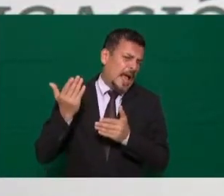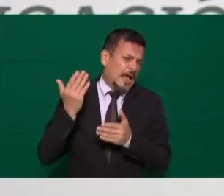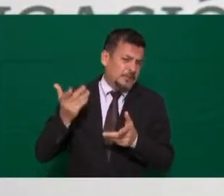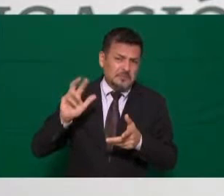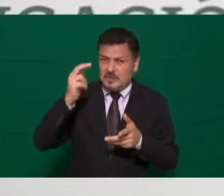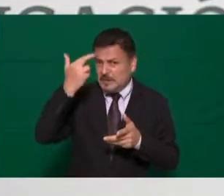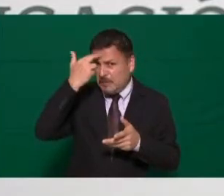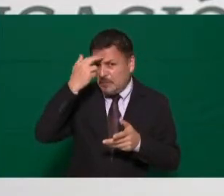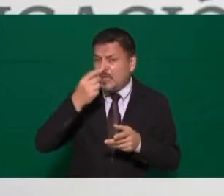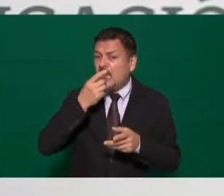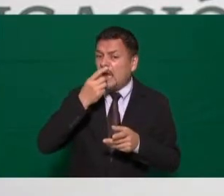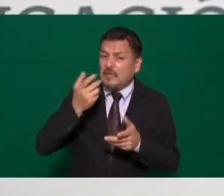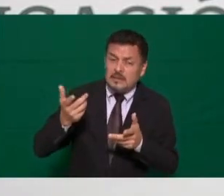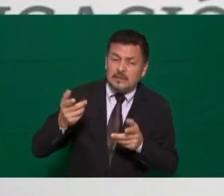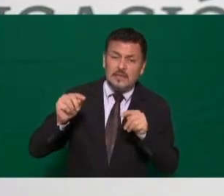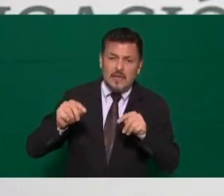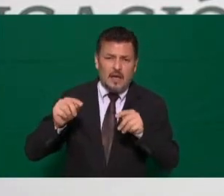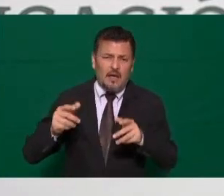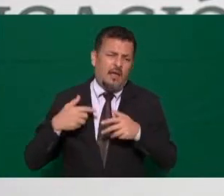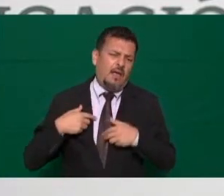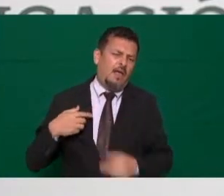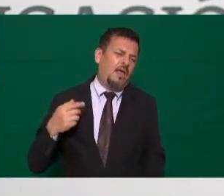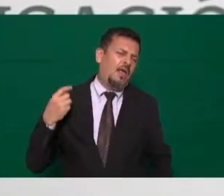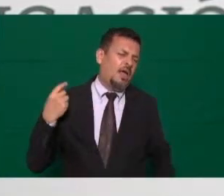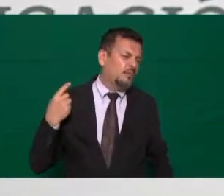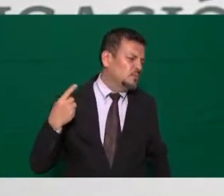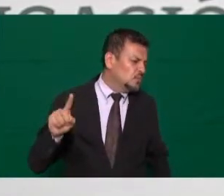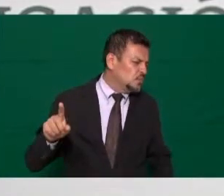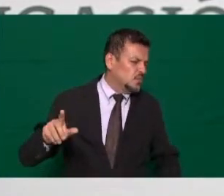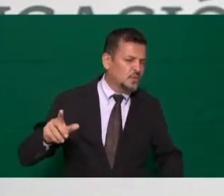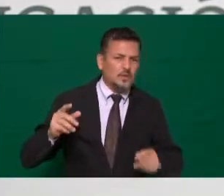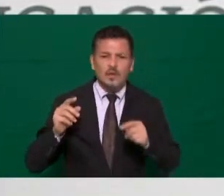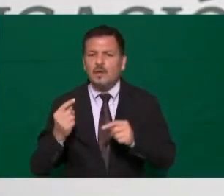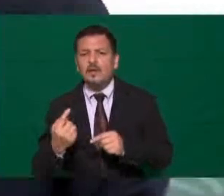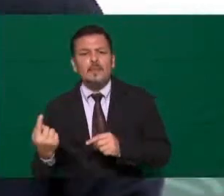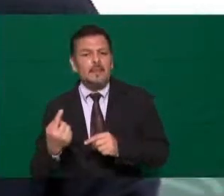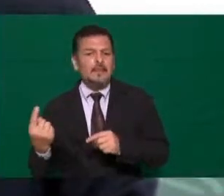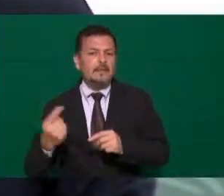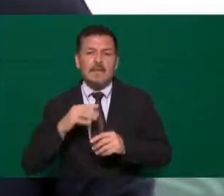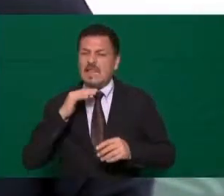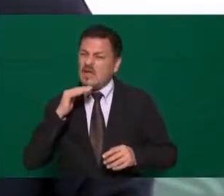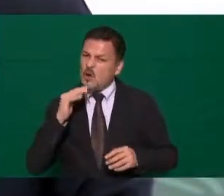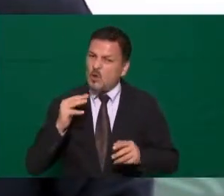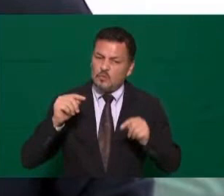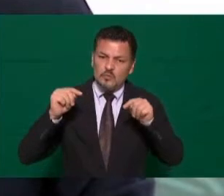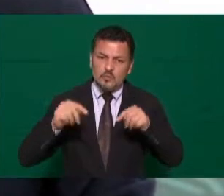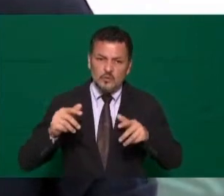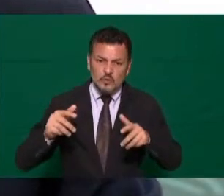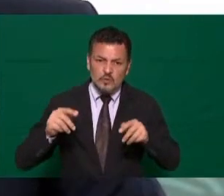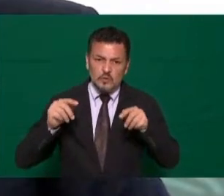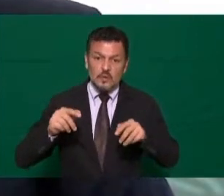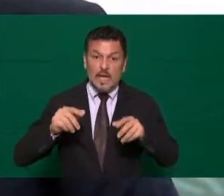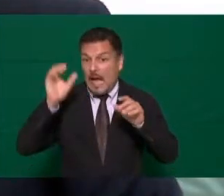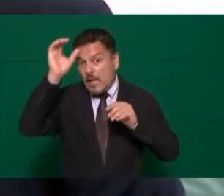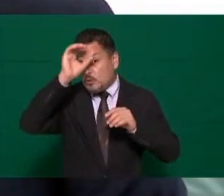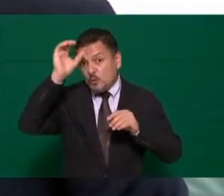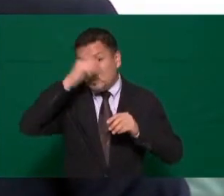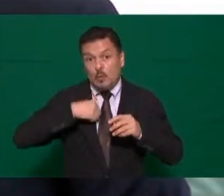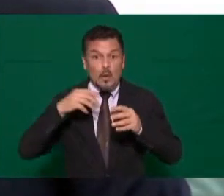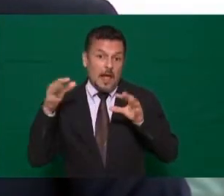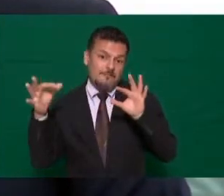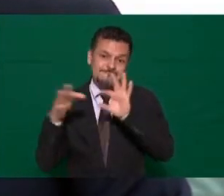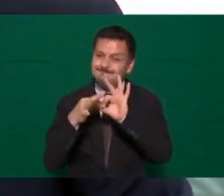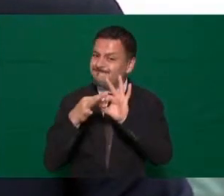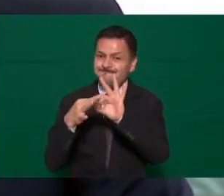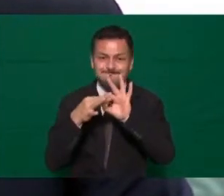a plantear de manera absurda de que la corrupción era parte de la cultura del